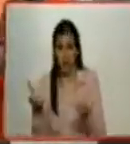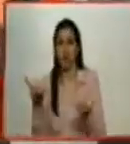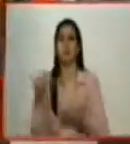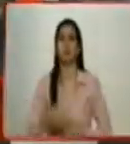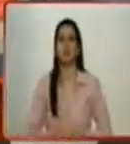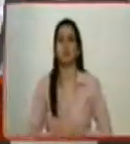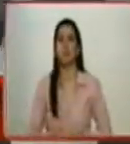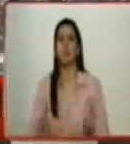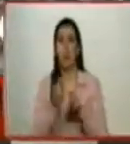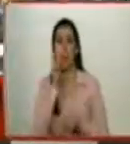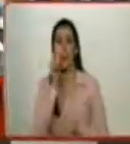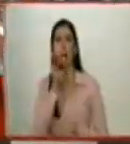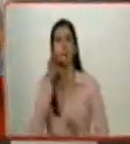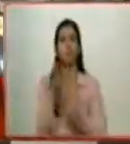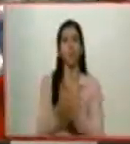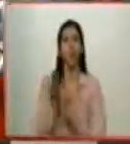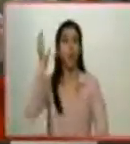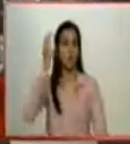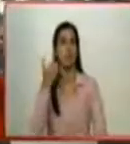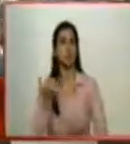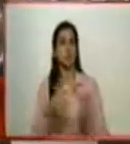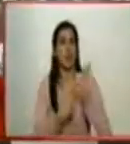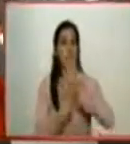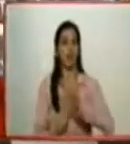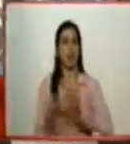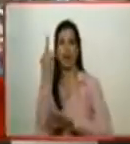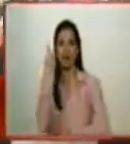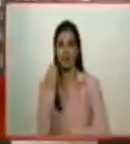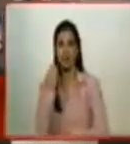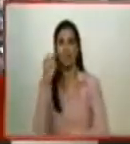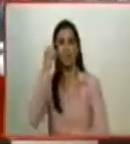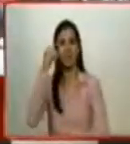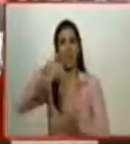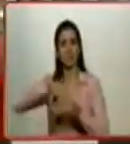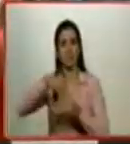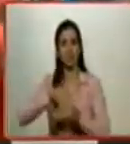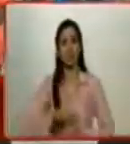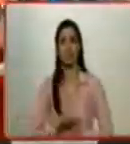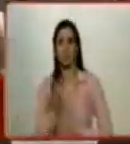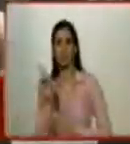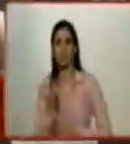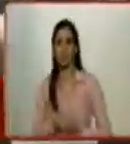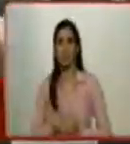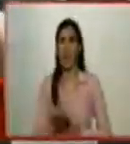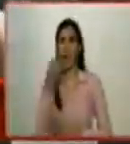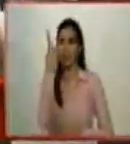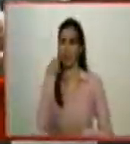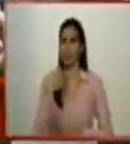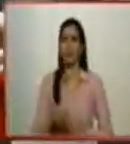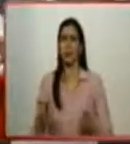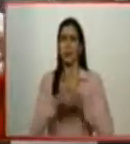igual modo, Jagua se refirió al nivel de conciencia demostrado por el poder popular durante las elecciones primarias del PCV. Ayer fue